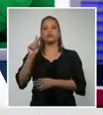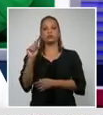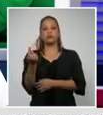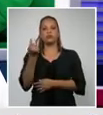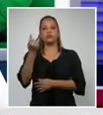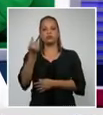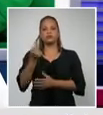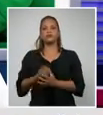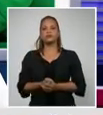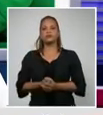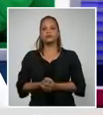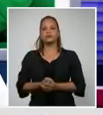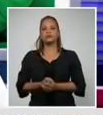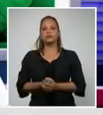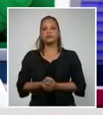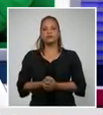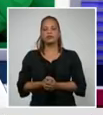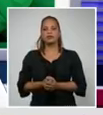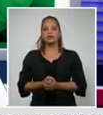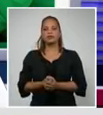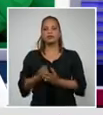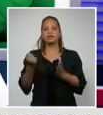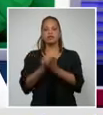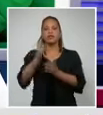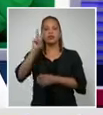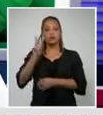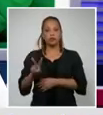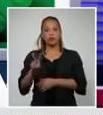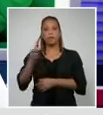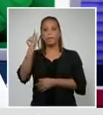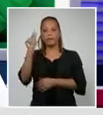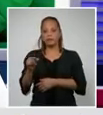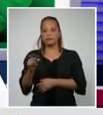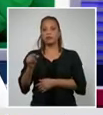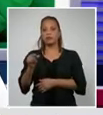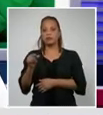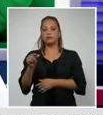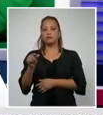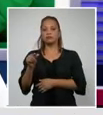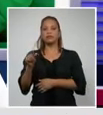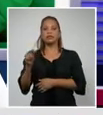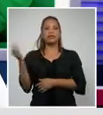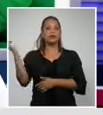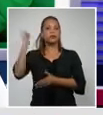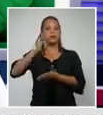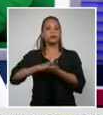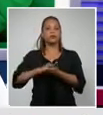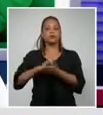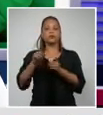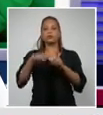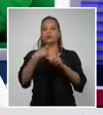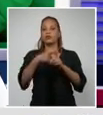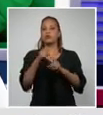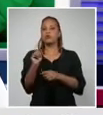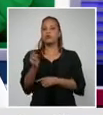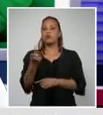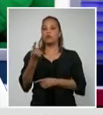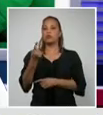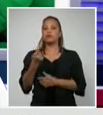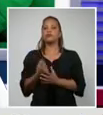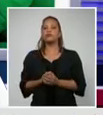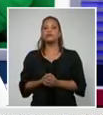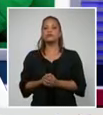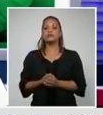2 personas con COVID, 2 extranjeros con COVID en el día de ayer. Un griego procedente de